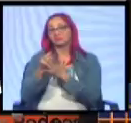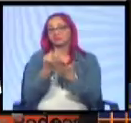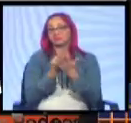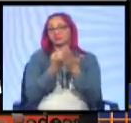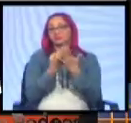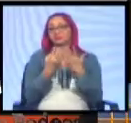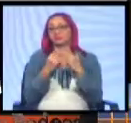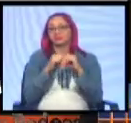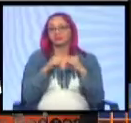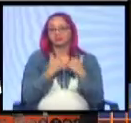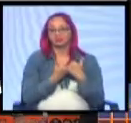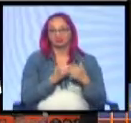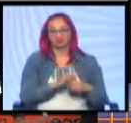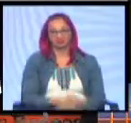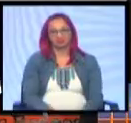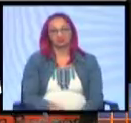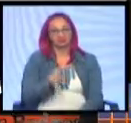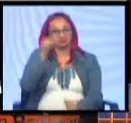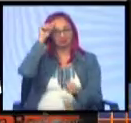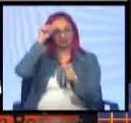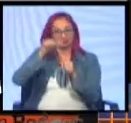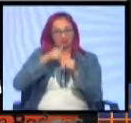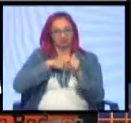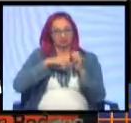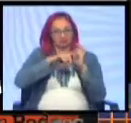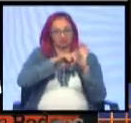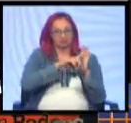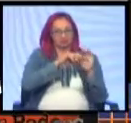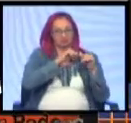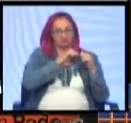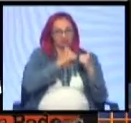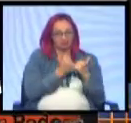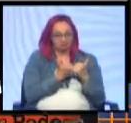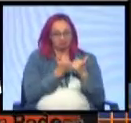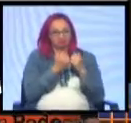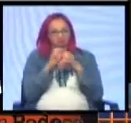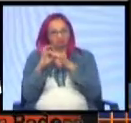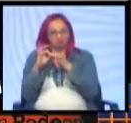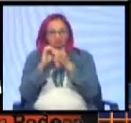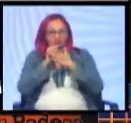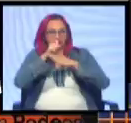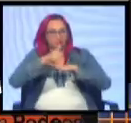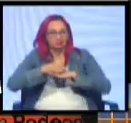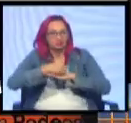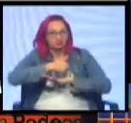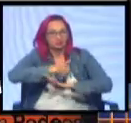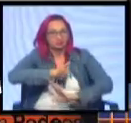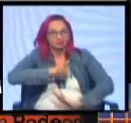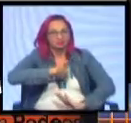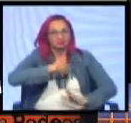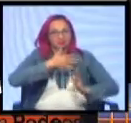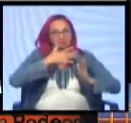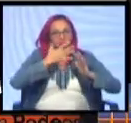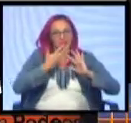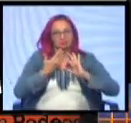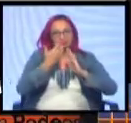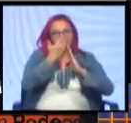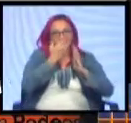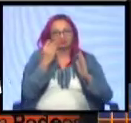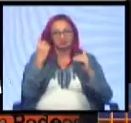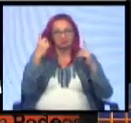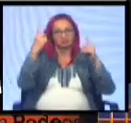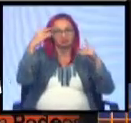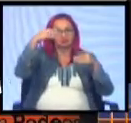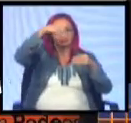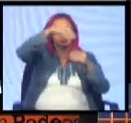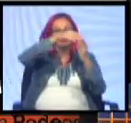finalidades de las asociaciones solidaristas. Recordar que hay una ley de asociaciones solidaristas que establece que hay esa finalidad